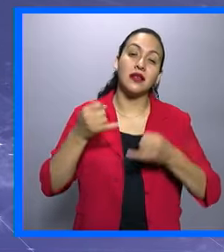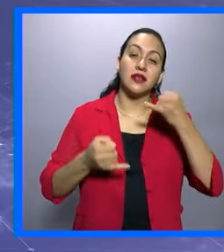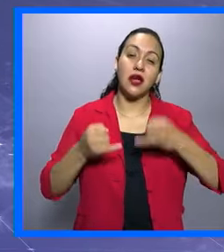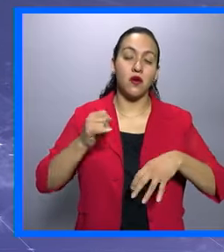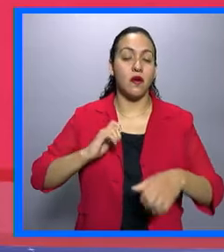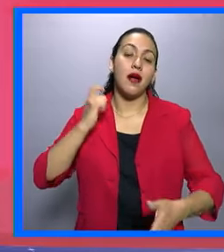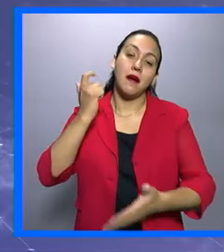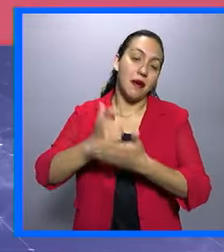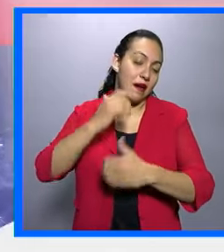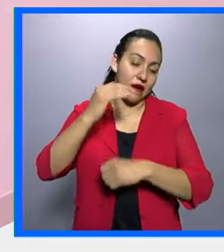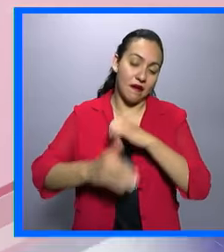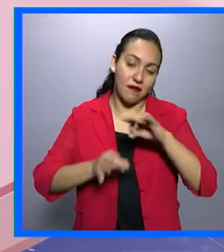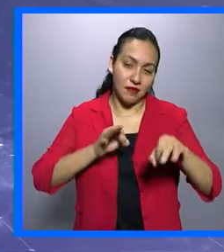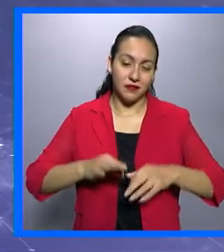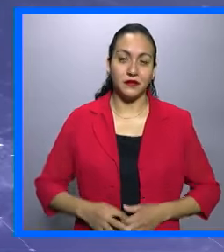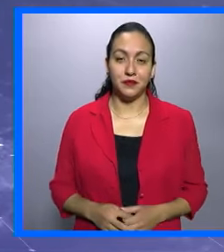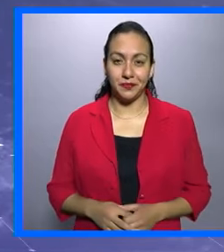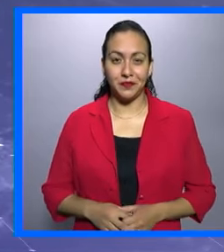juzgadoras.